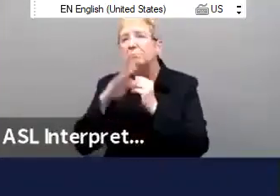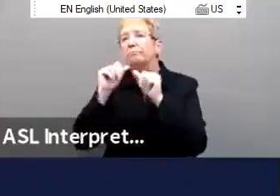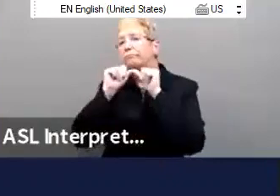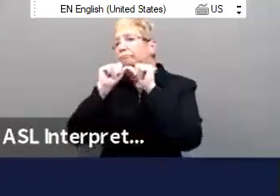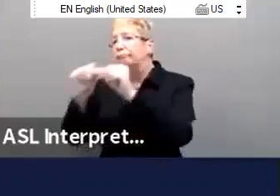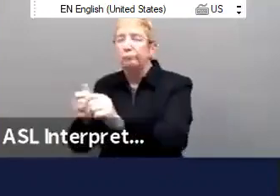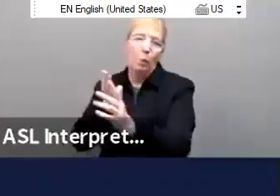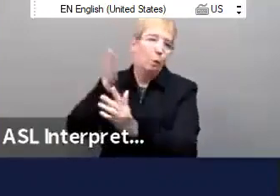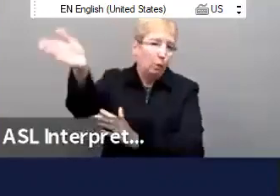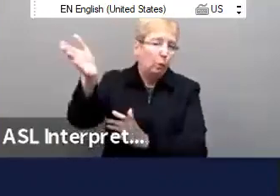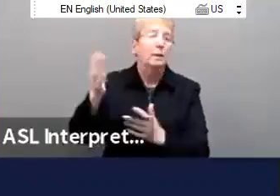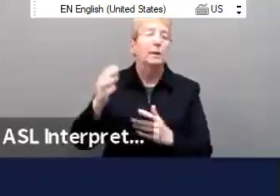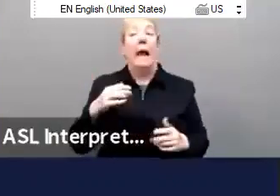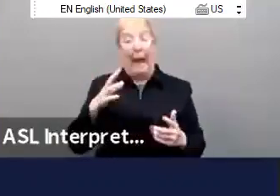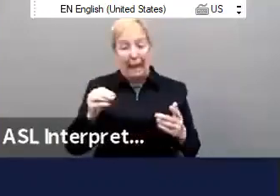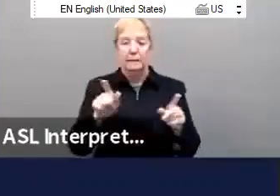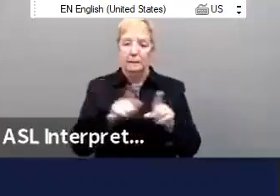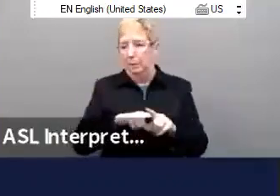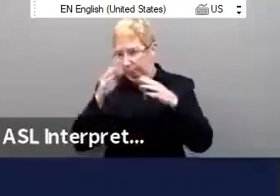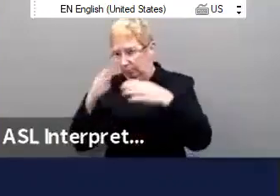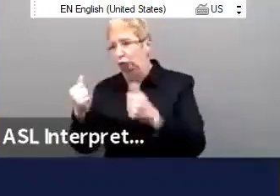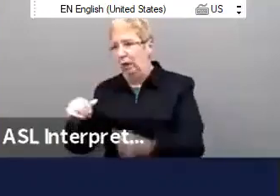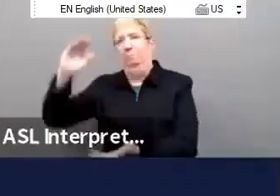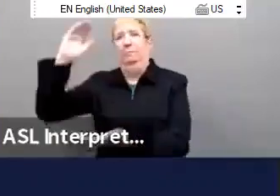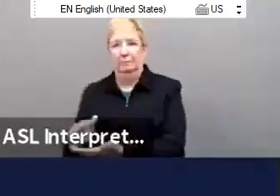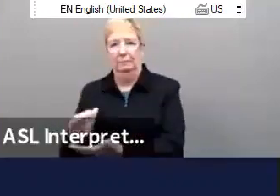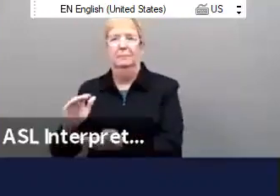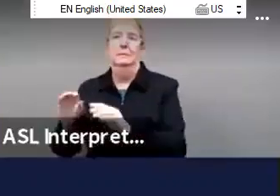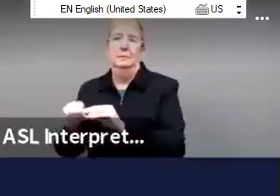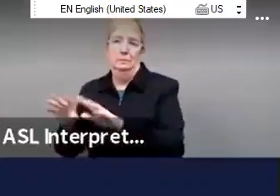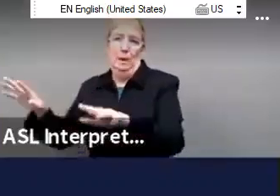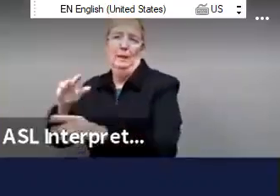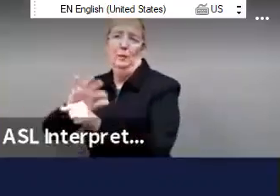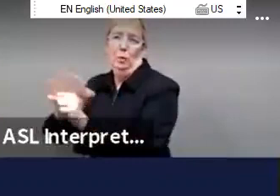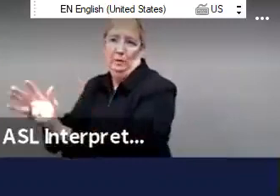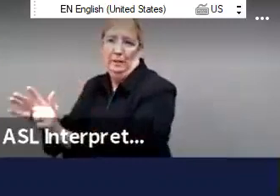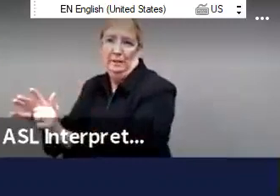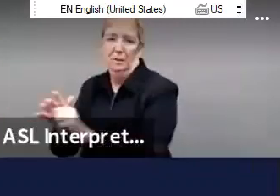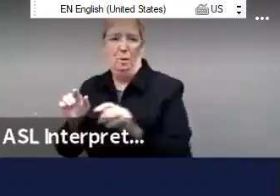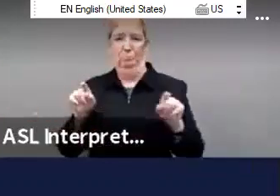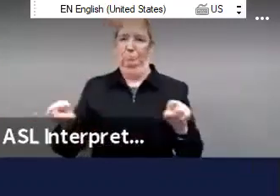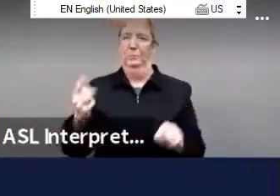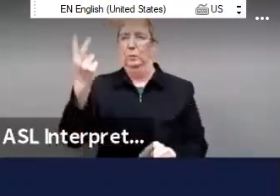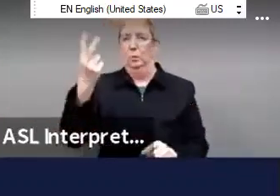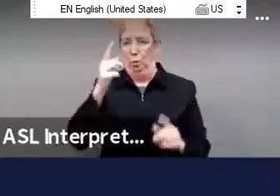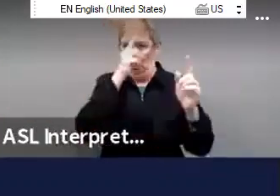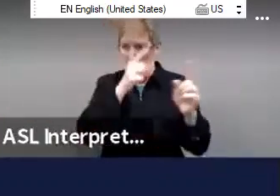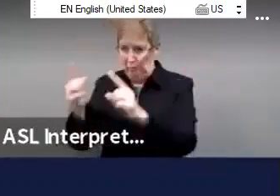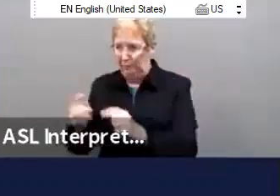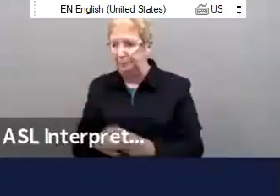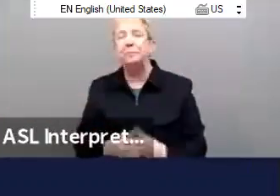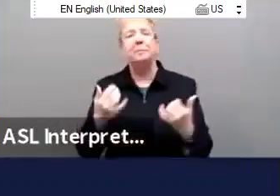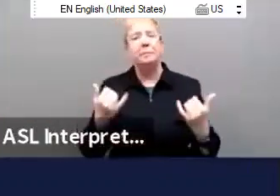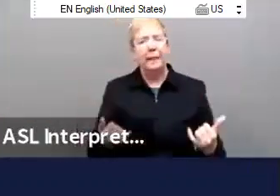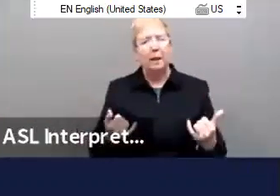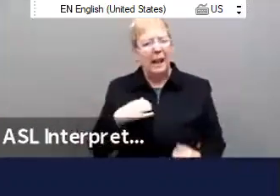que queremos mantener, y vamos a hacer todo lo posible para asegurar de que tengamos un